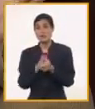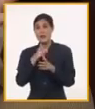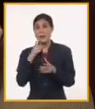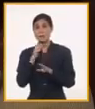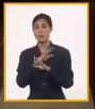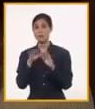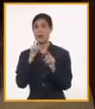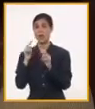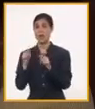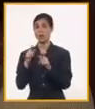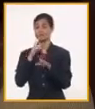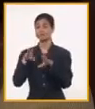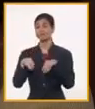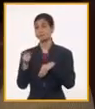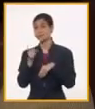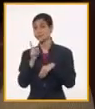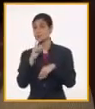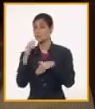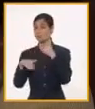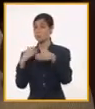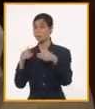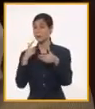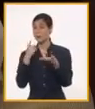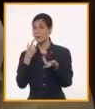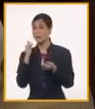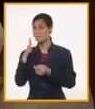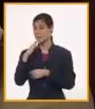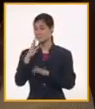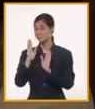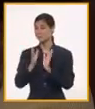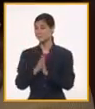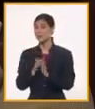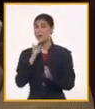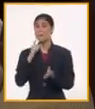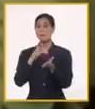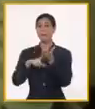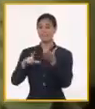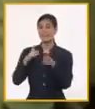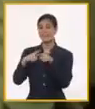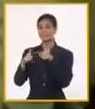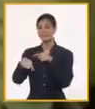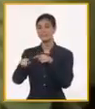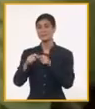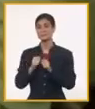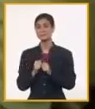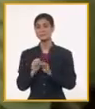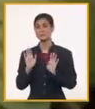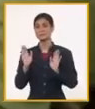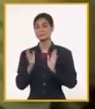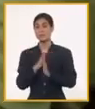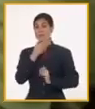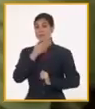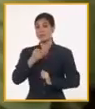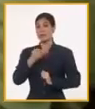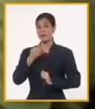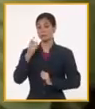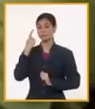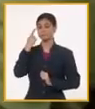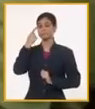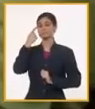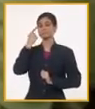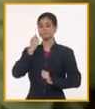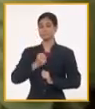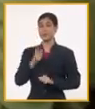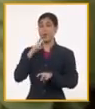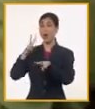cánones de las cosas como deben ser dentro del trabajo del partido, etcétera. Y él, por la importancia, acuérdense que La Habana